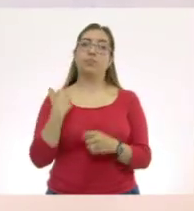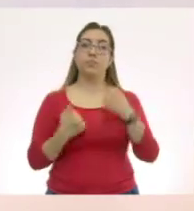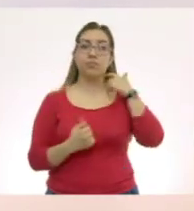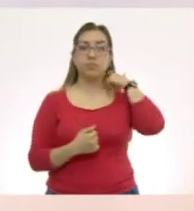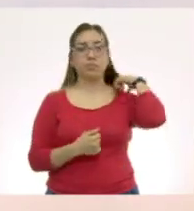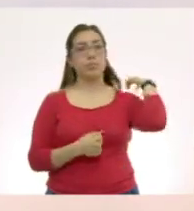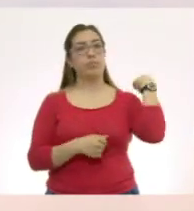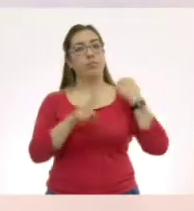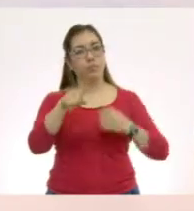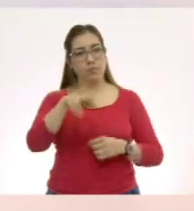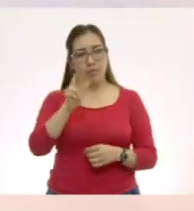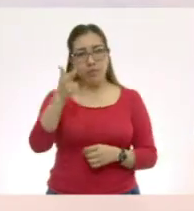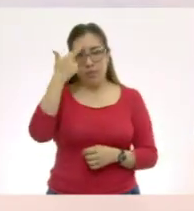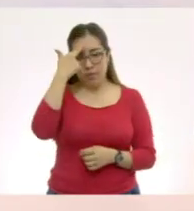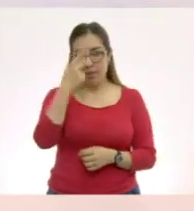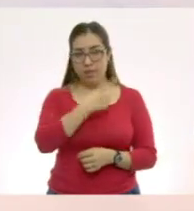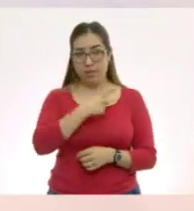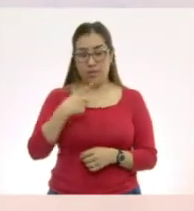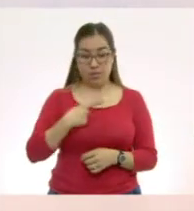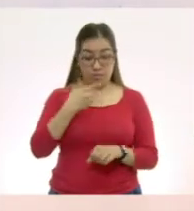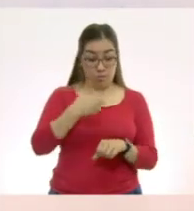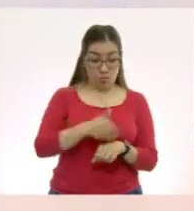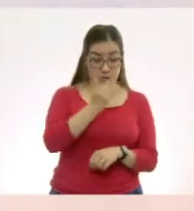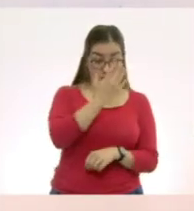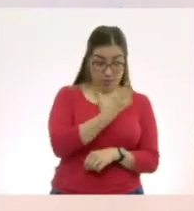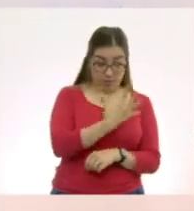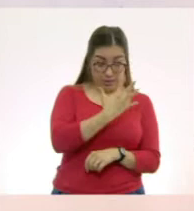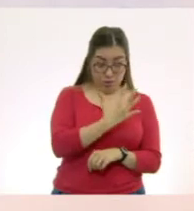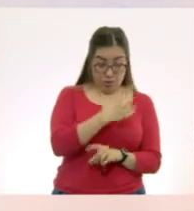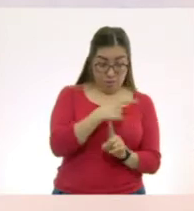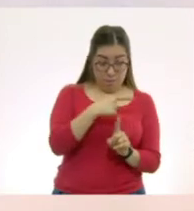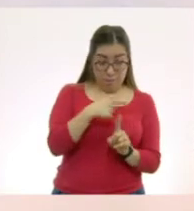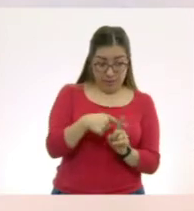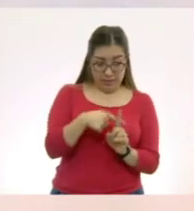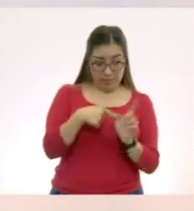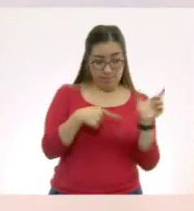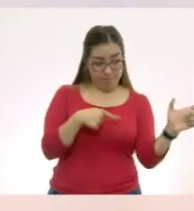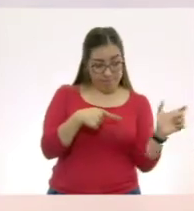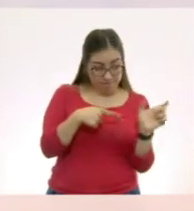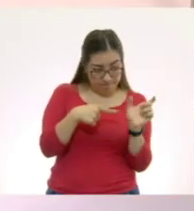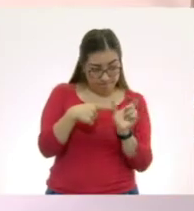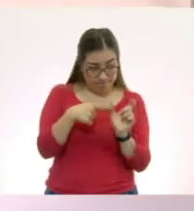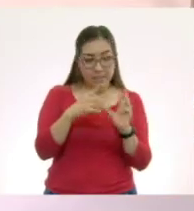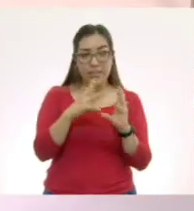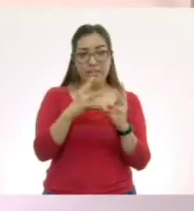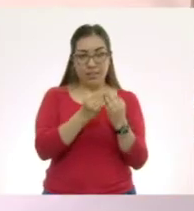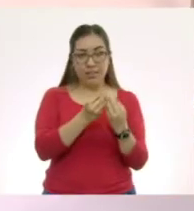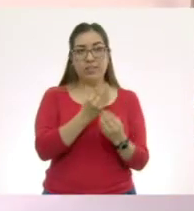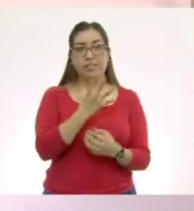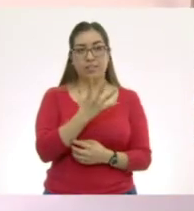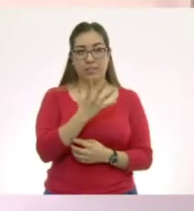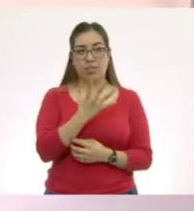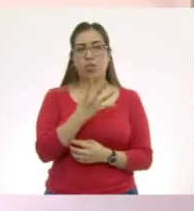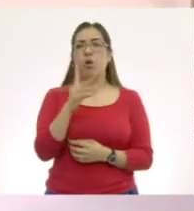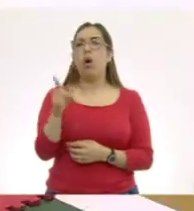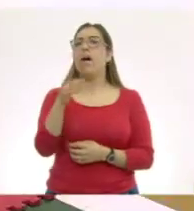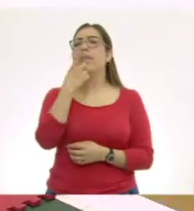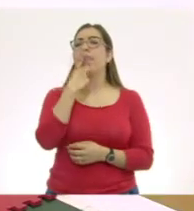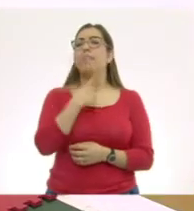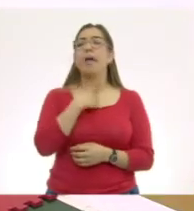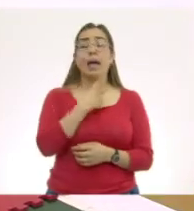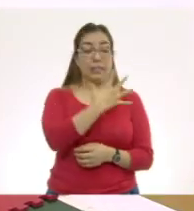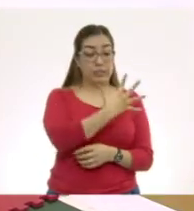que la regularidad es sumar al número anterior 5. ¿Qué voy a hacer? ¿Me puedes ayudar? Sí, claro.